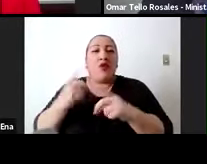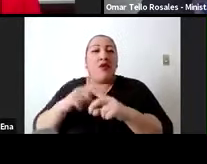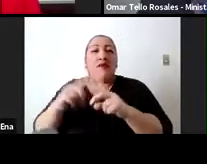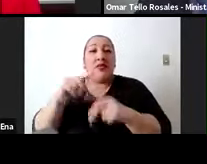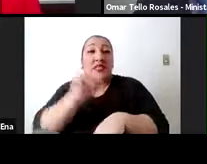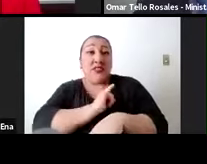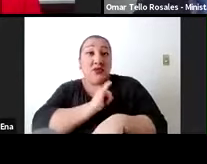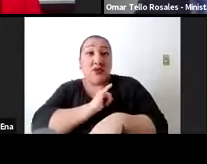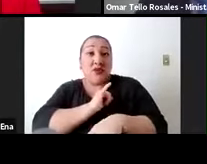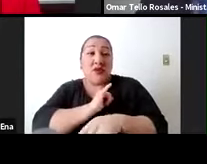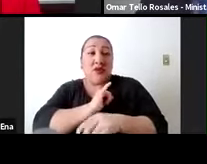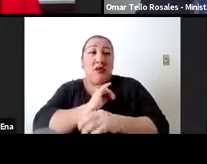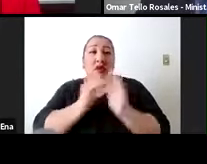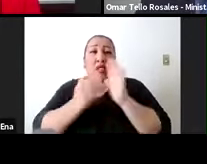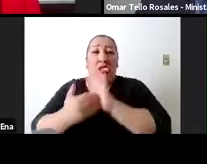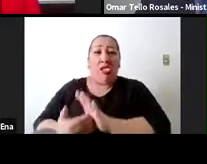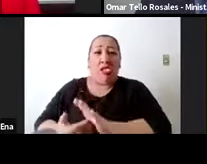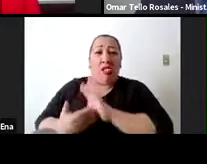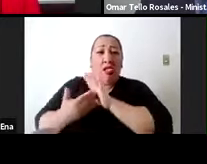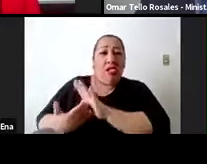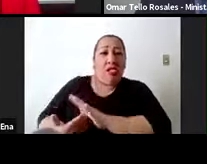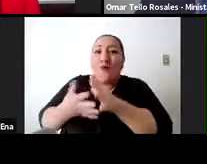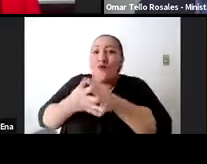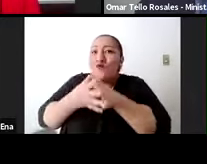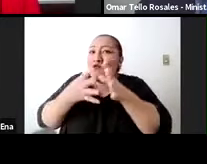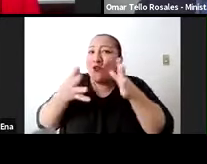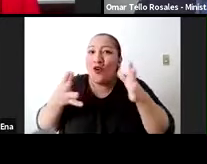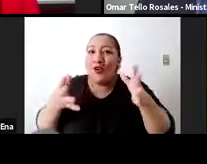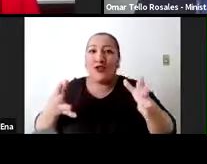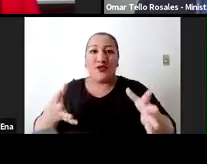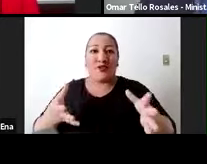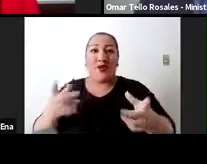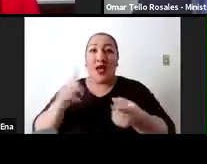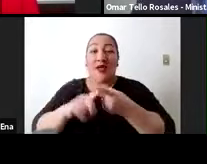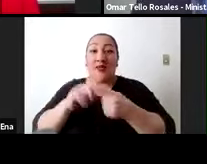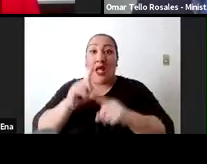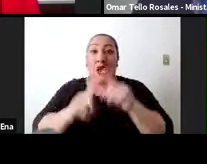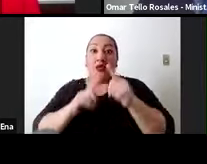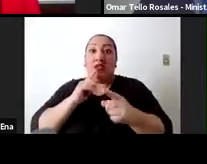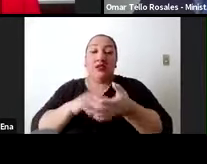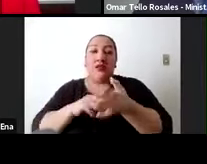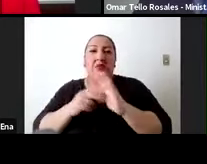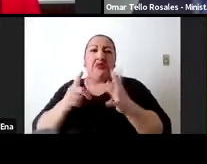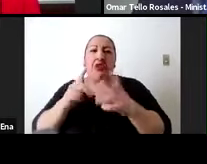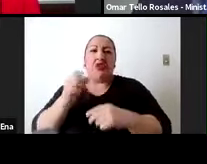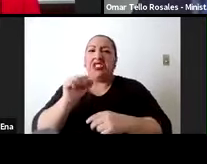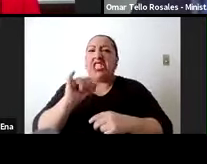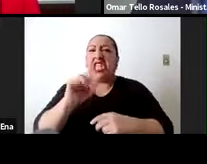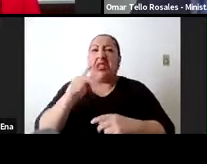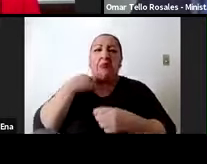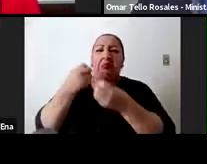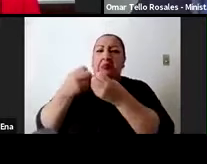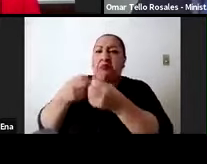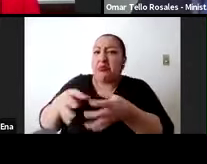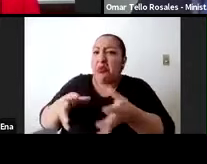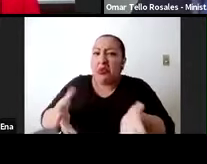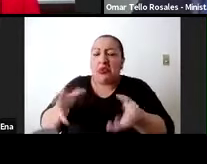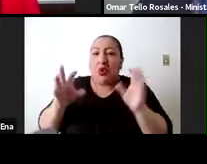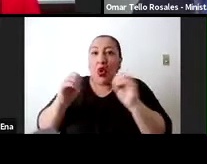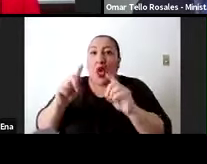ido pudriendo internamente hasta convertirlas, algunas de ellas, en parcialmente inservibles o más bien puestas al servicio